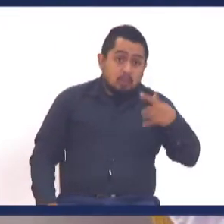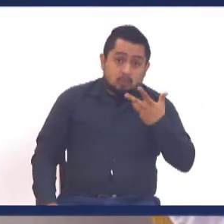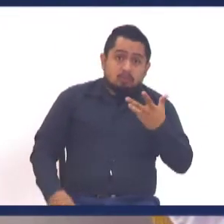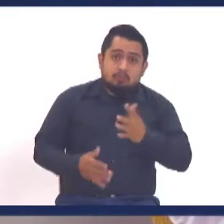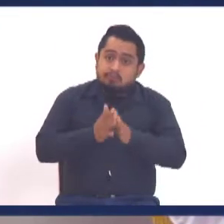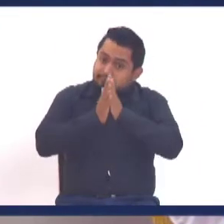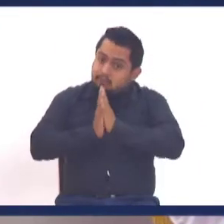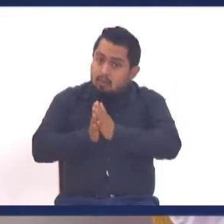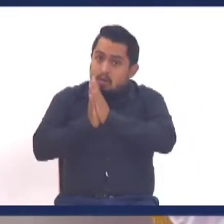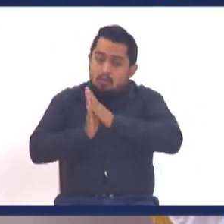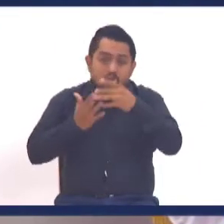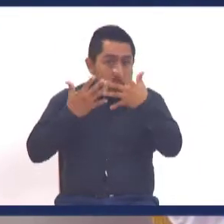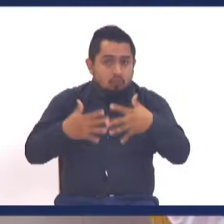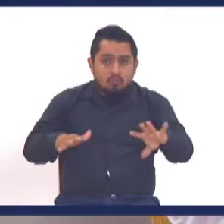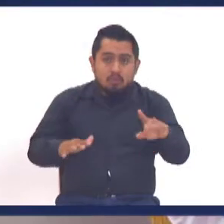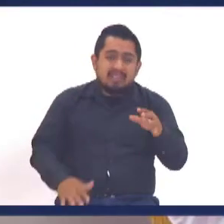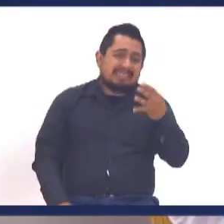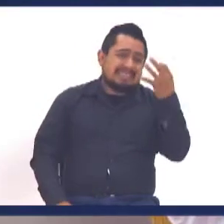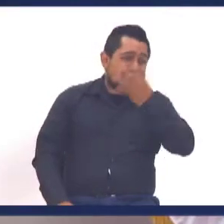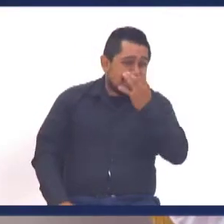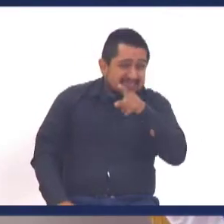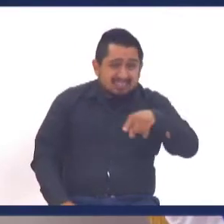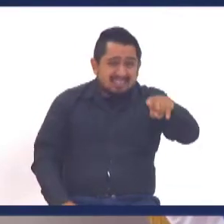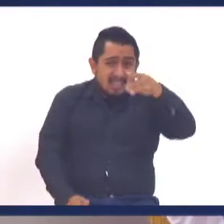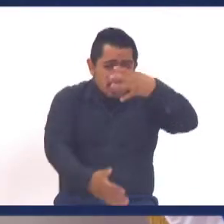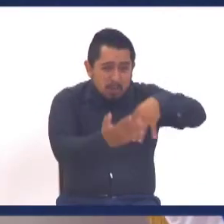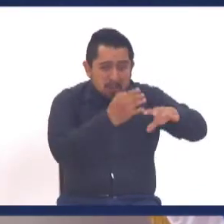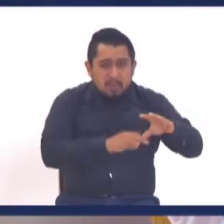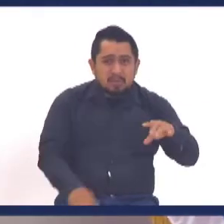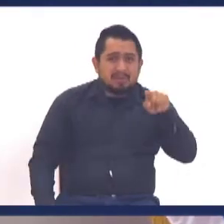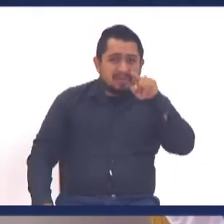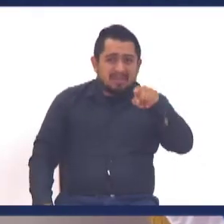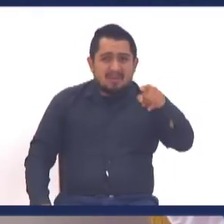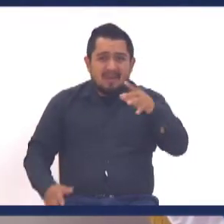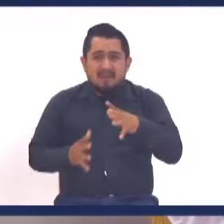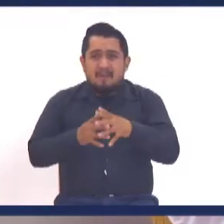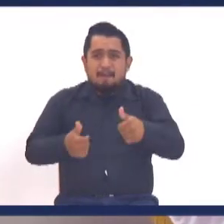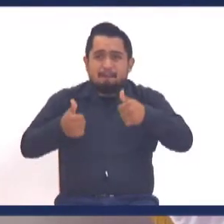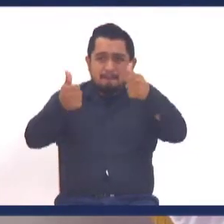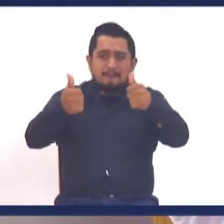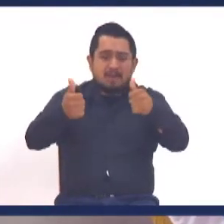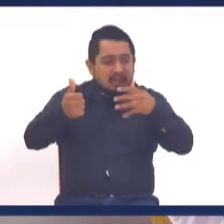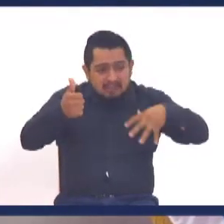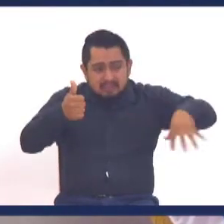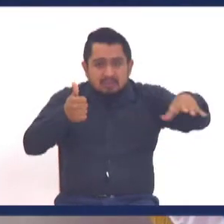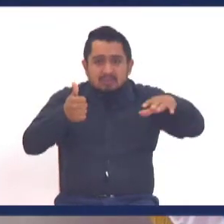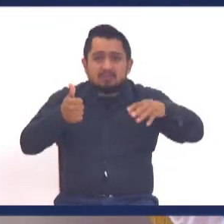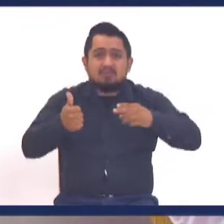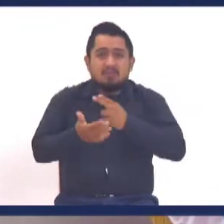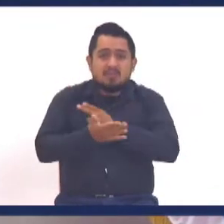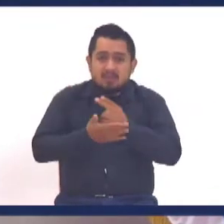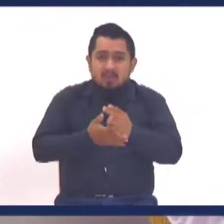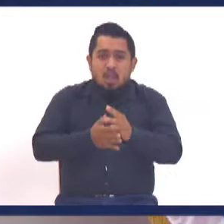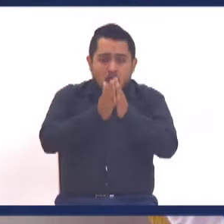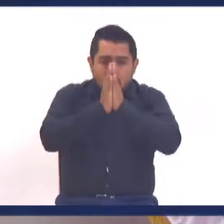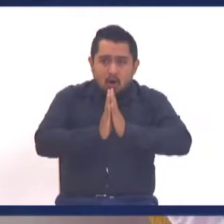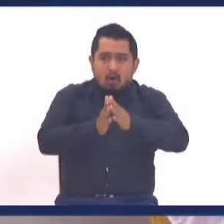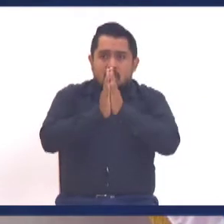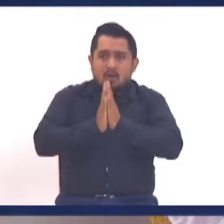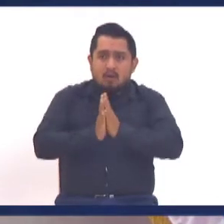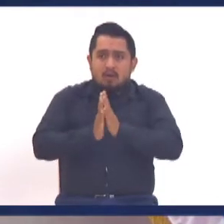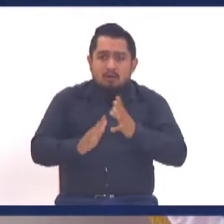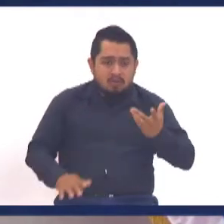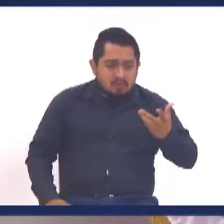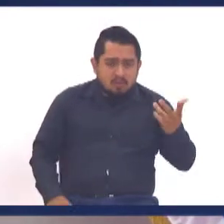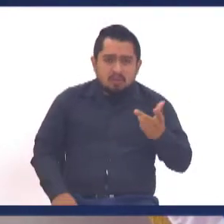pero les implicaría en el amor de dios que las buenas acciones que hayan comenzado de poner la oración oremos